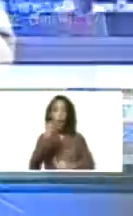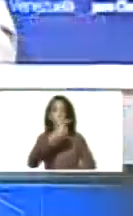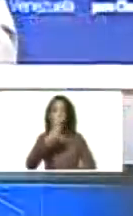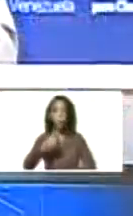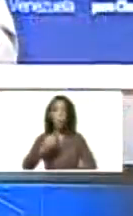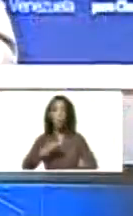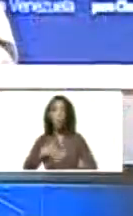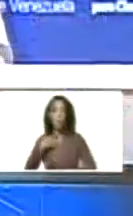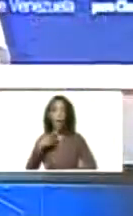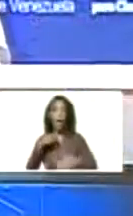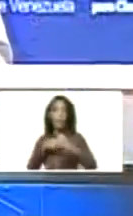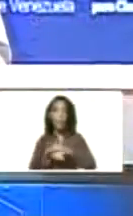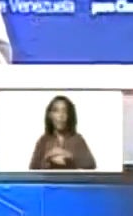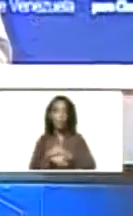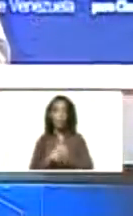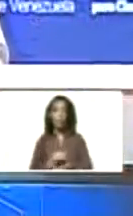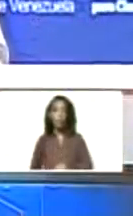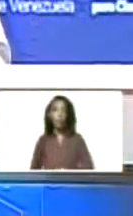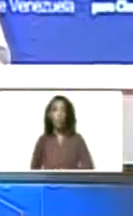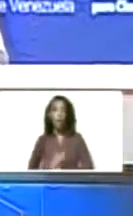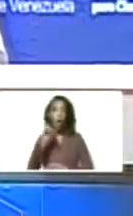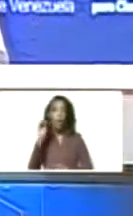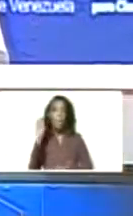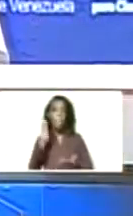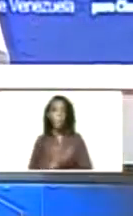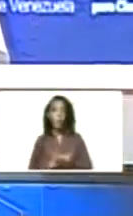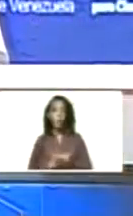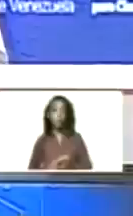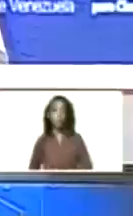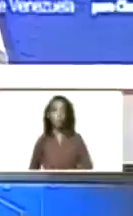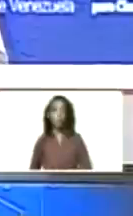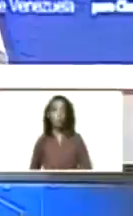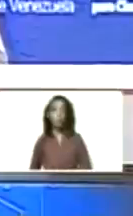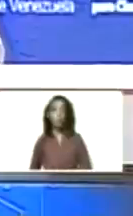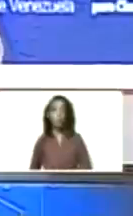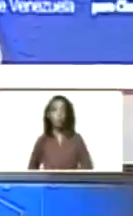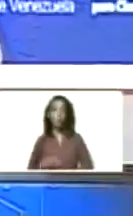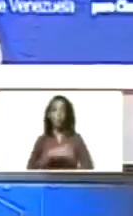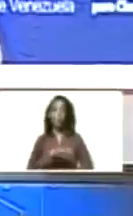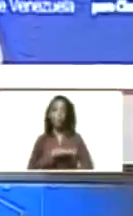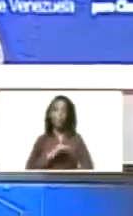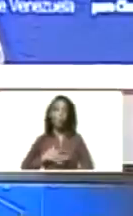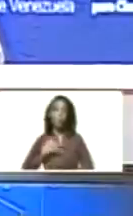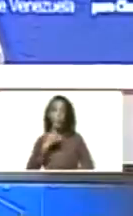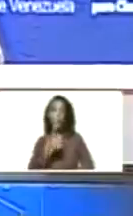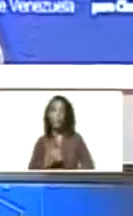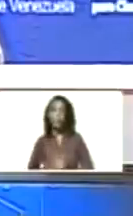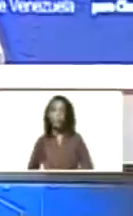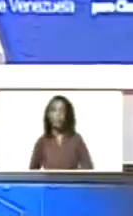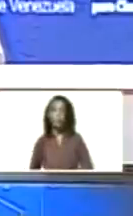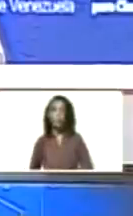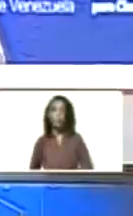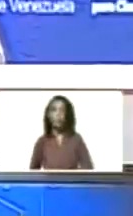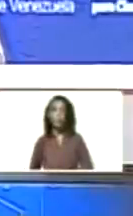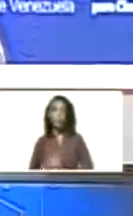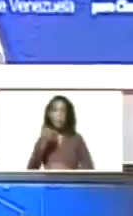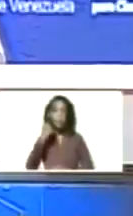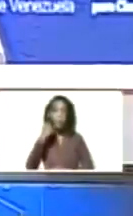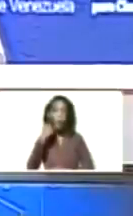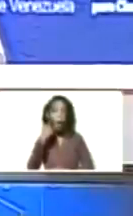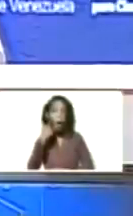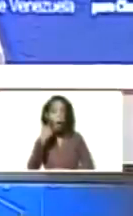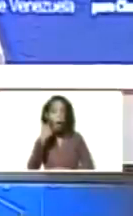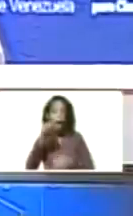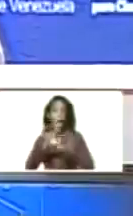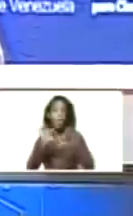puedan acceder a una aplicación donde puedan decir, epa, el